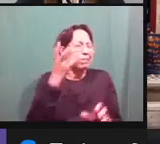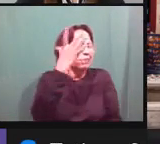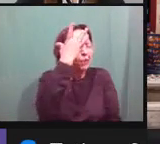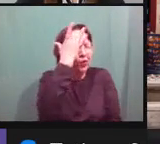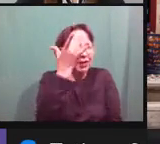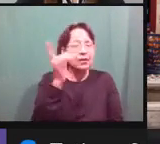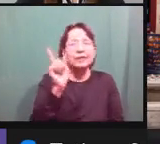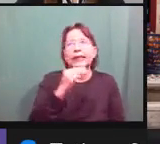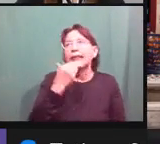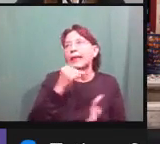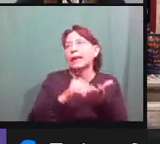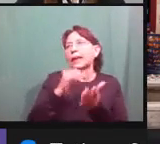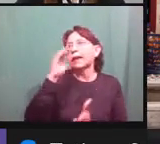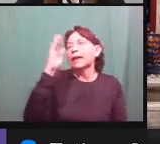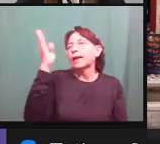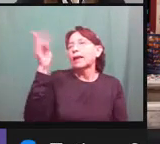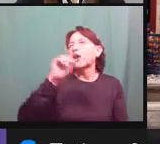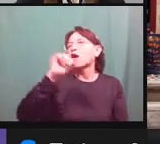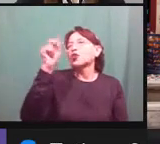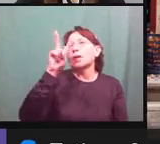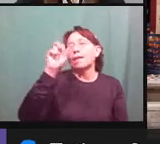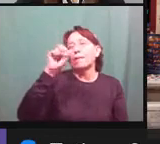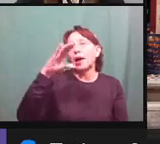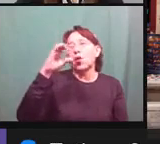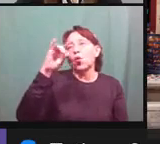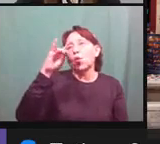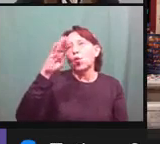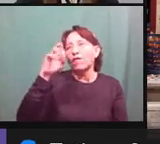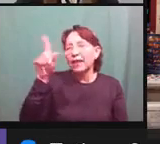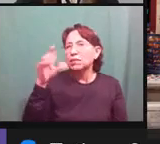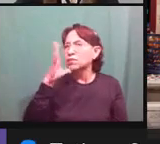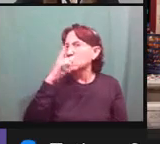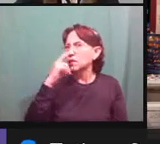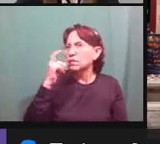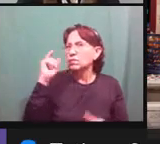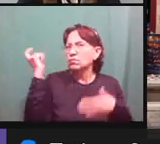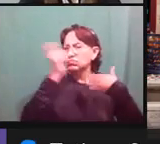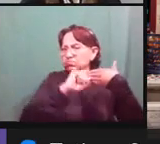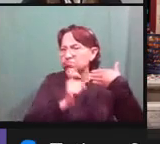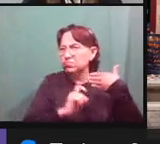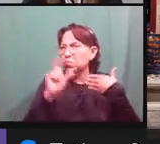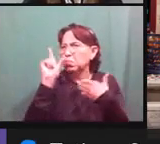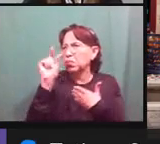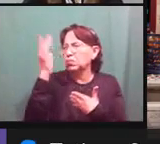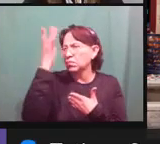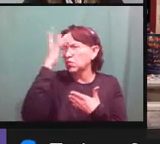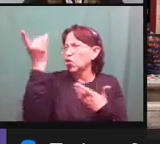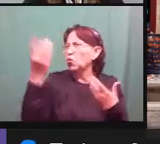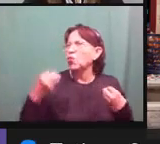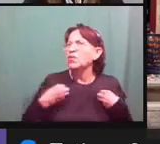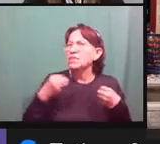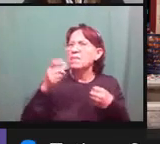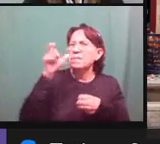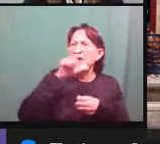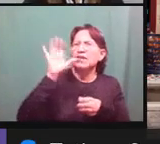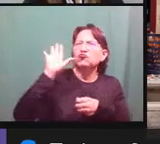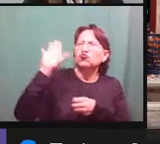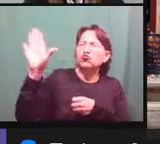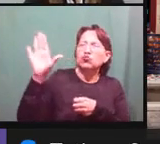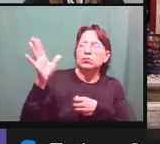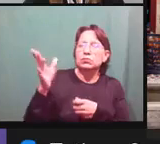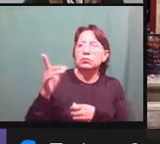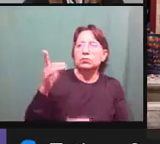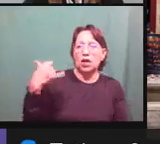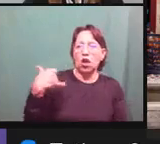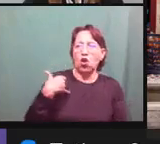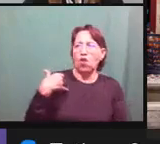no Vancouver, digamos? ¿Por qué Vancouver no tiene tanto graffiti? ¿Cómo vive la gente en Vancouver? ¿Qué tienen los jóvenes que